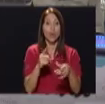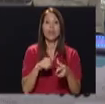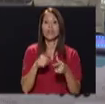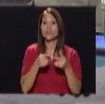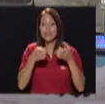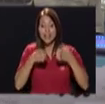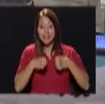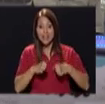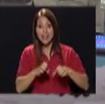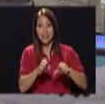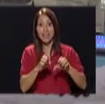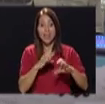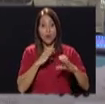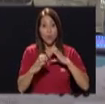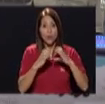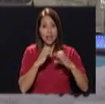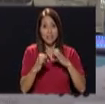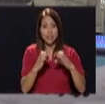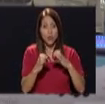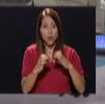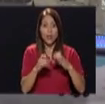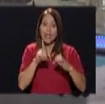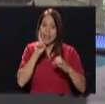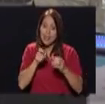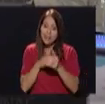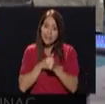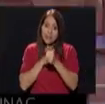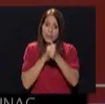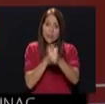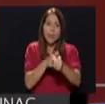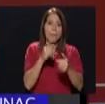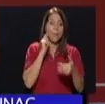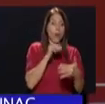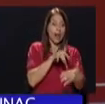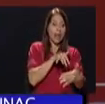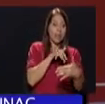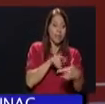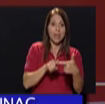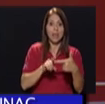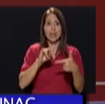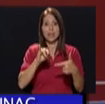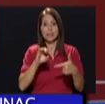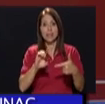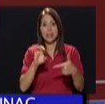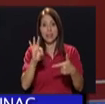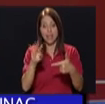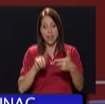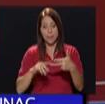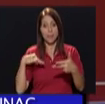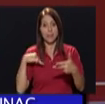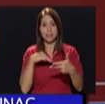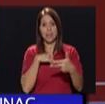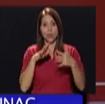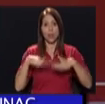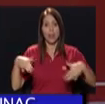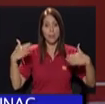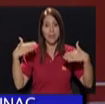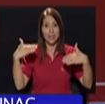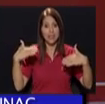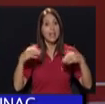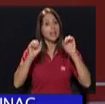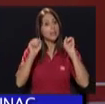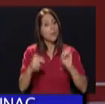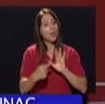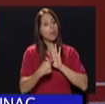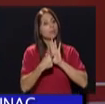una estrategia de comunicación que esté articulada y liderada por la academia, el ICT, por ejemplo, el Ministerio del Ambiente, que se